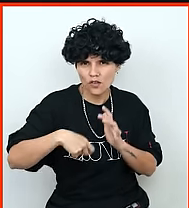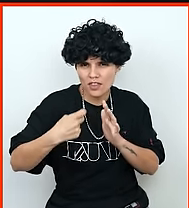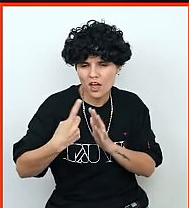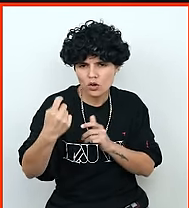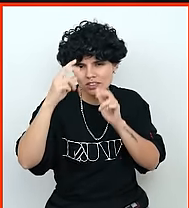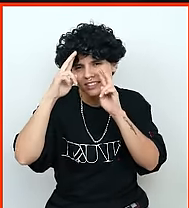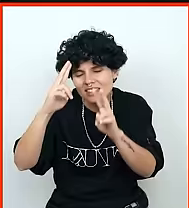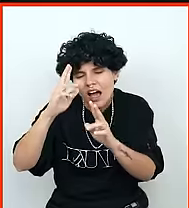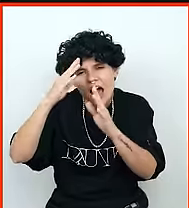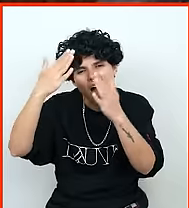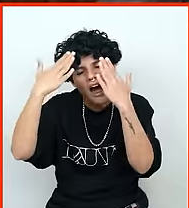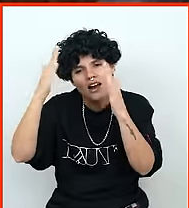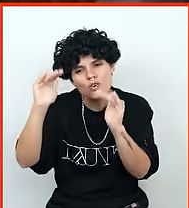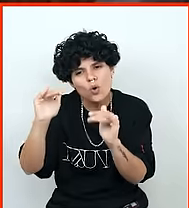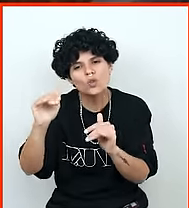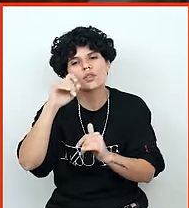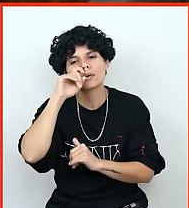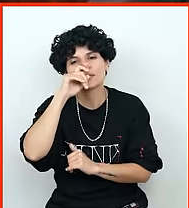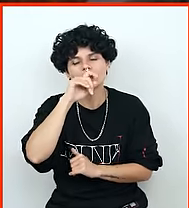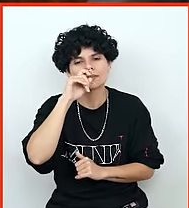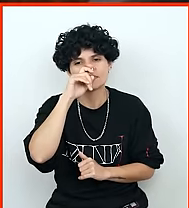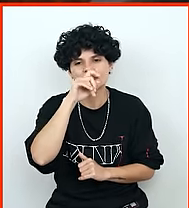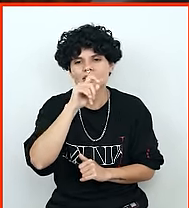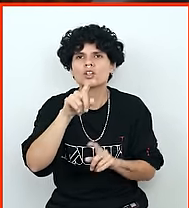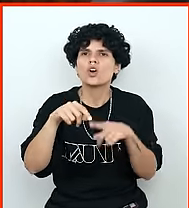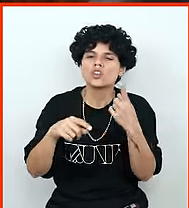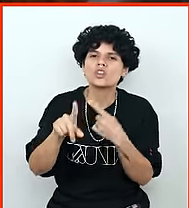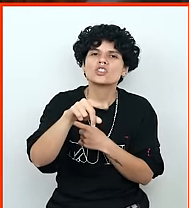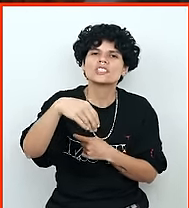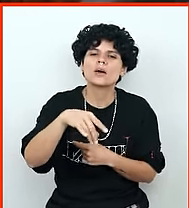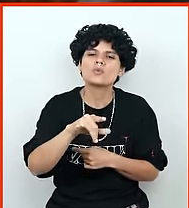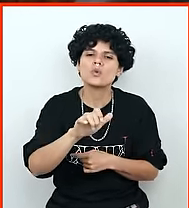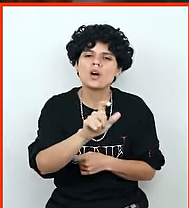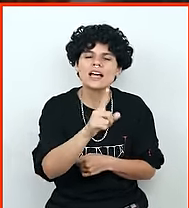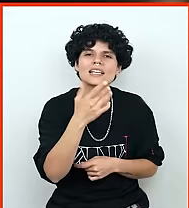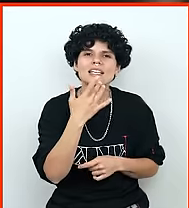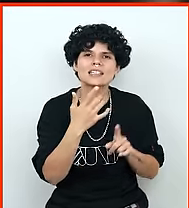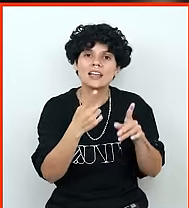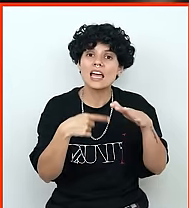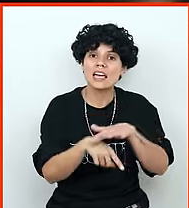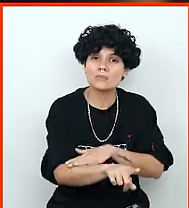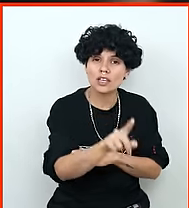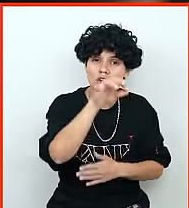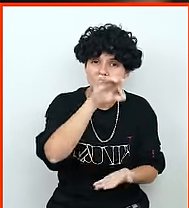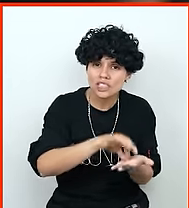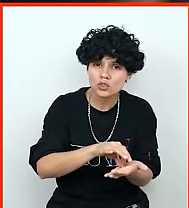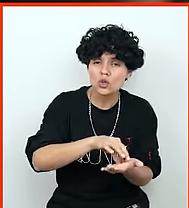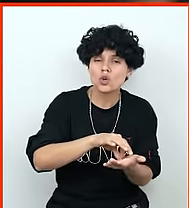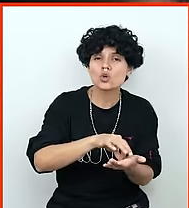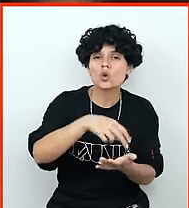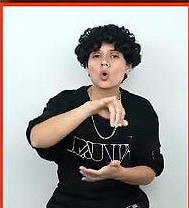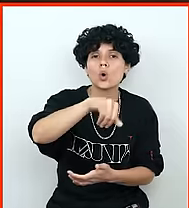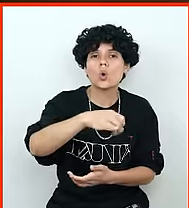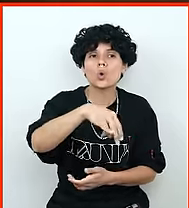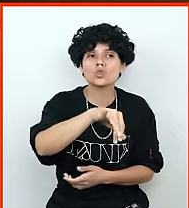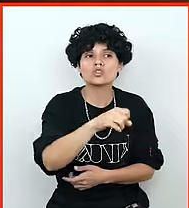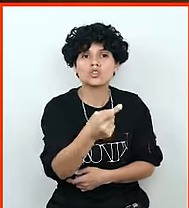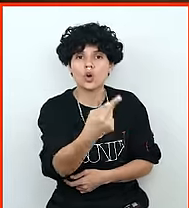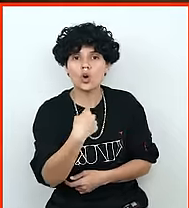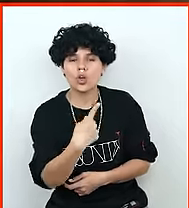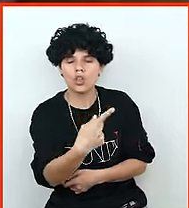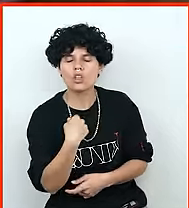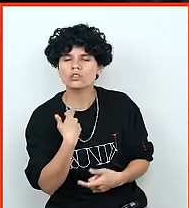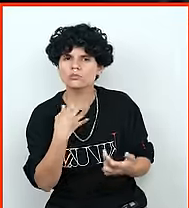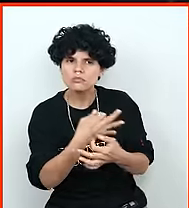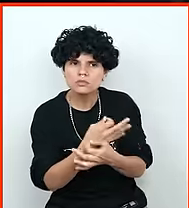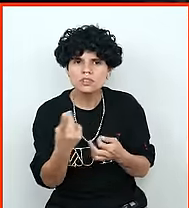director de cómo se llama, de Indivisible, y también a Samuel Sotomayor, que es el que dirigió Estación Junio. Ellos han sido 2 personas que han creído mucho